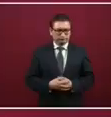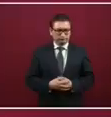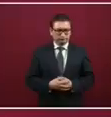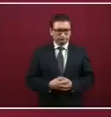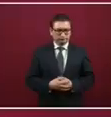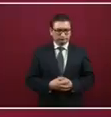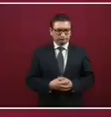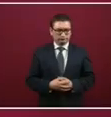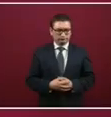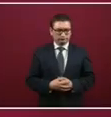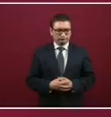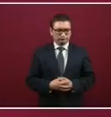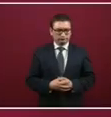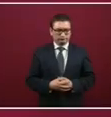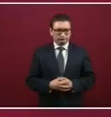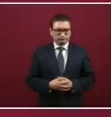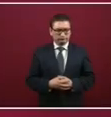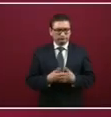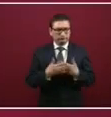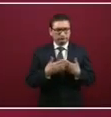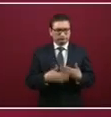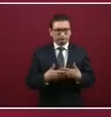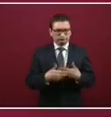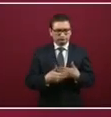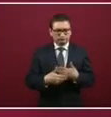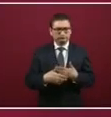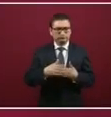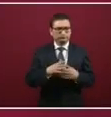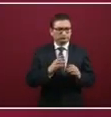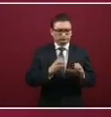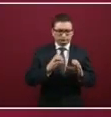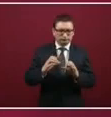a ser solo preventivo en el caso